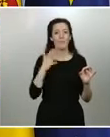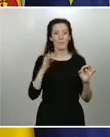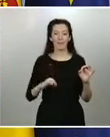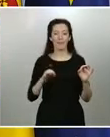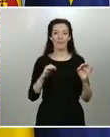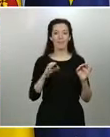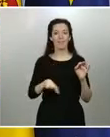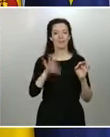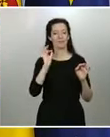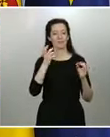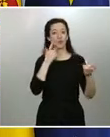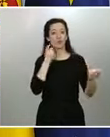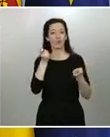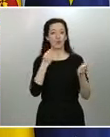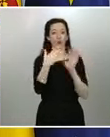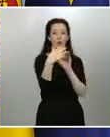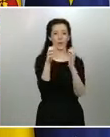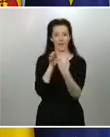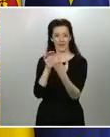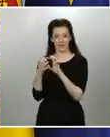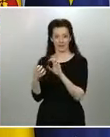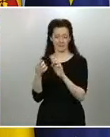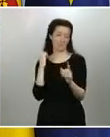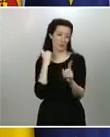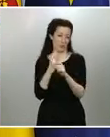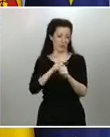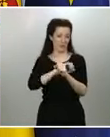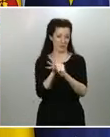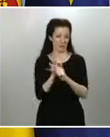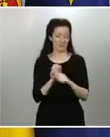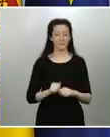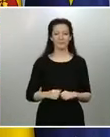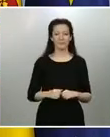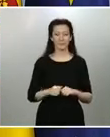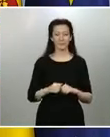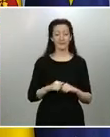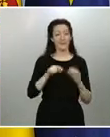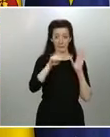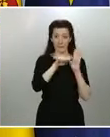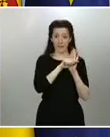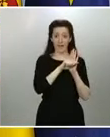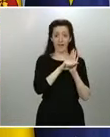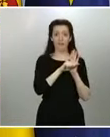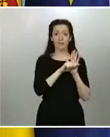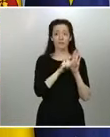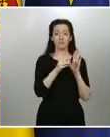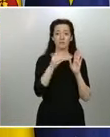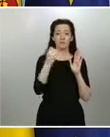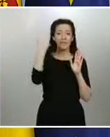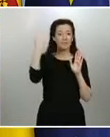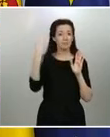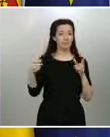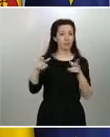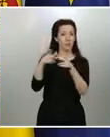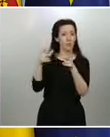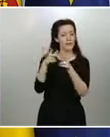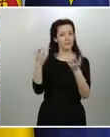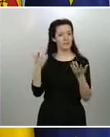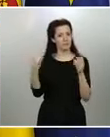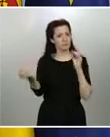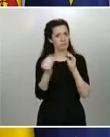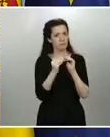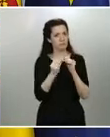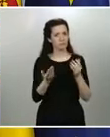medida bien recibida por los agentes sociales y principalmente que fue una medida de extraordinaria